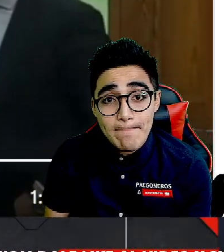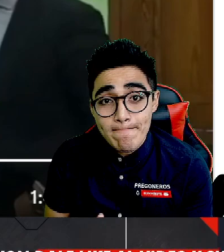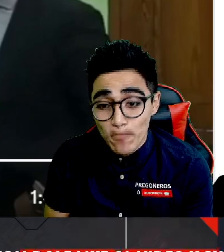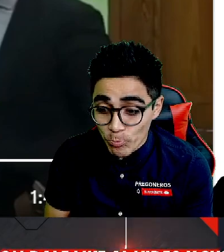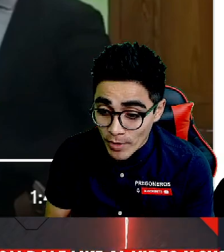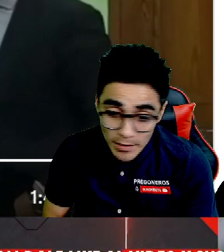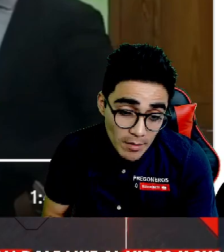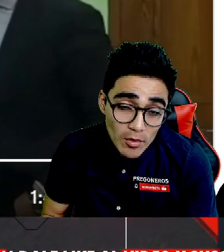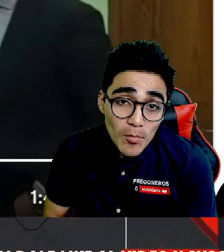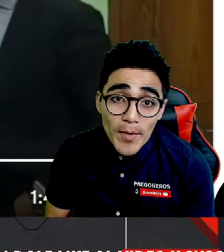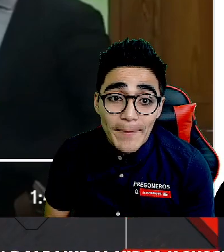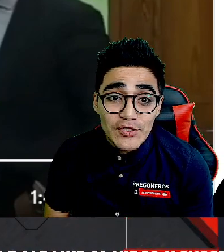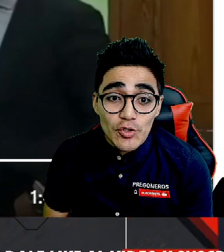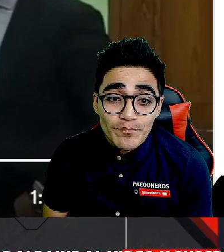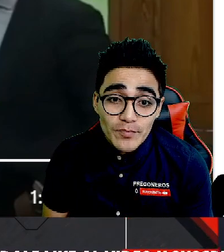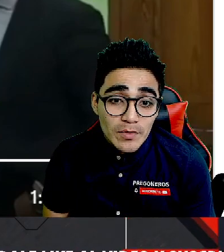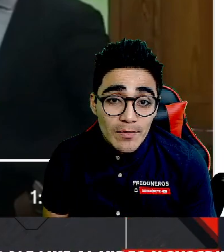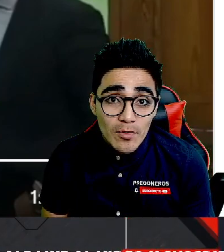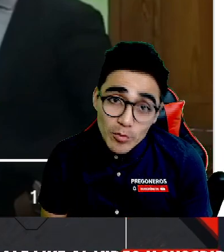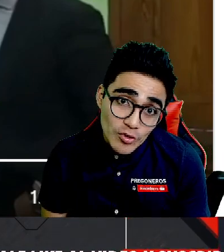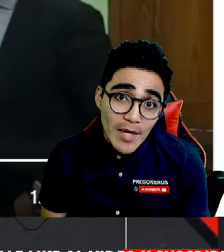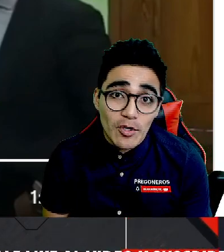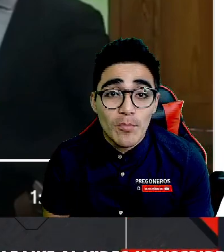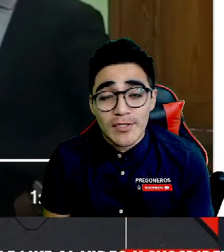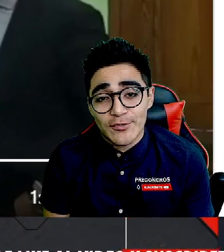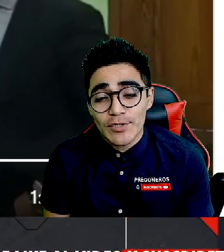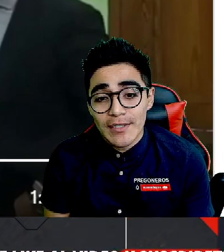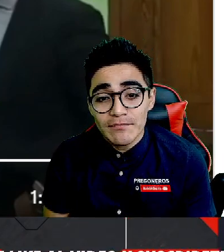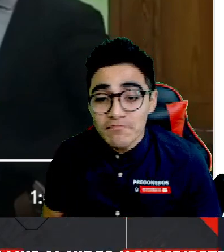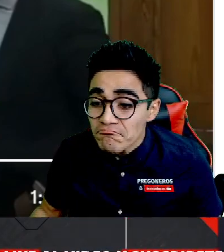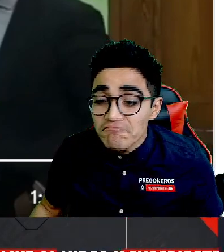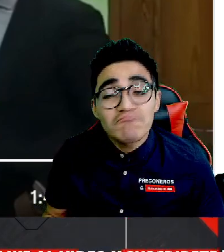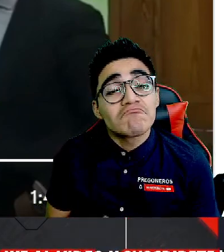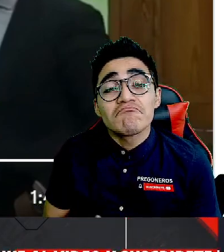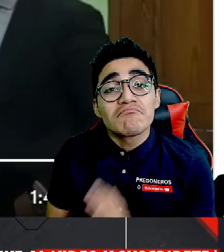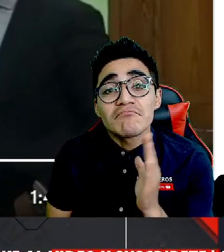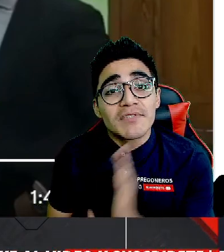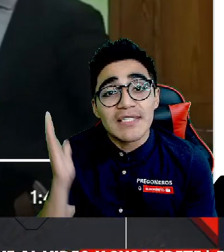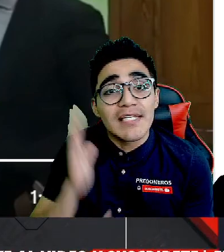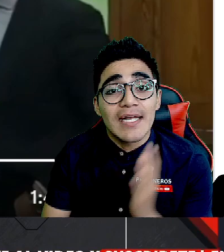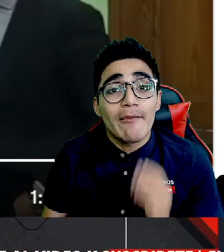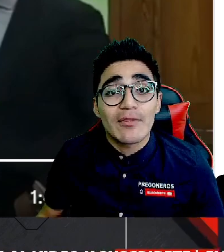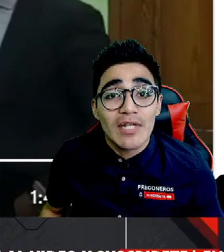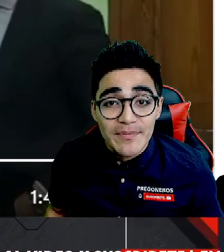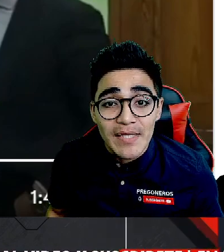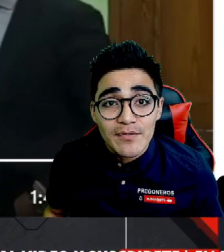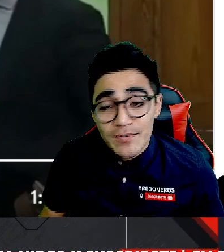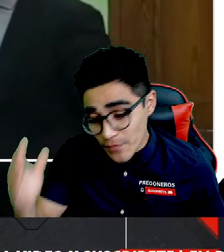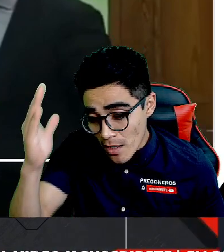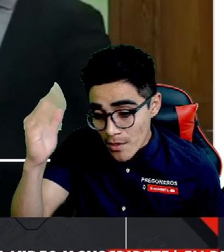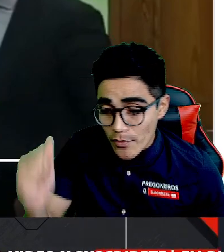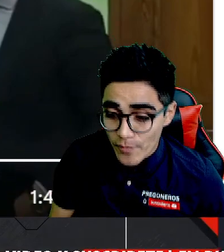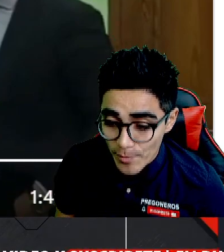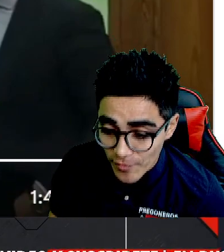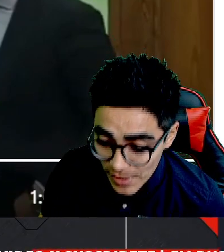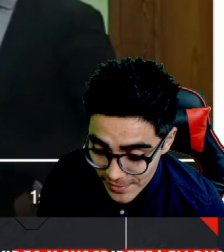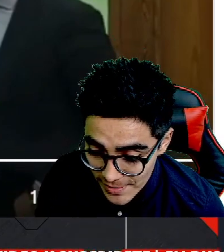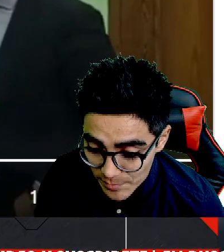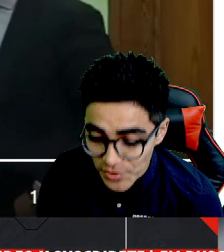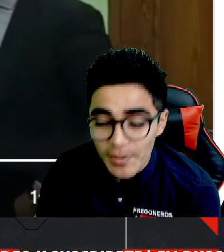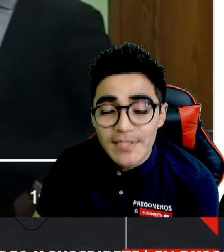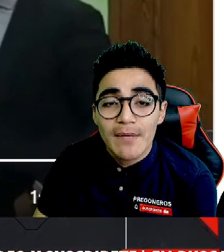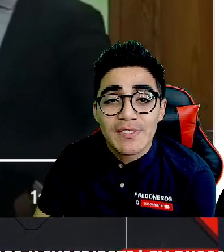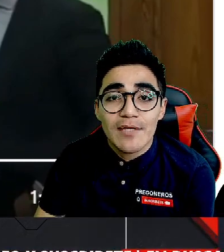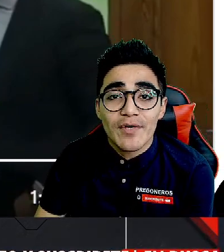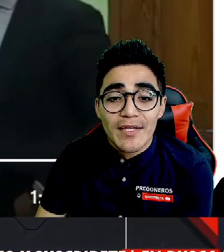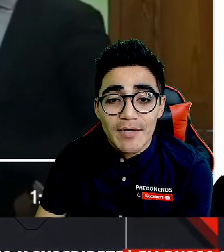simplemente, como ve presión, como no sabe cómo gestionar, se sigue lavando las manos. Nos vemos en una siguiente